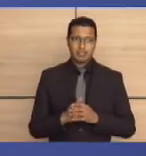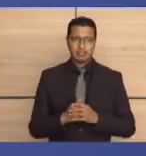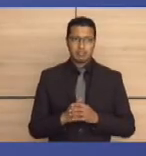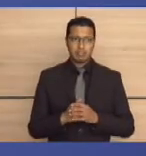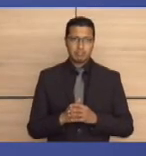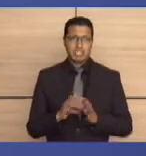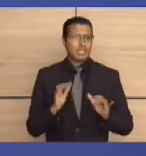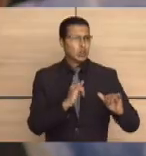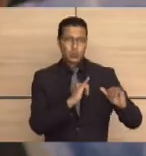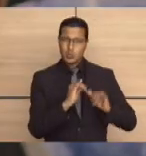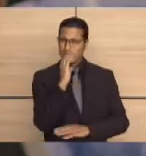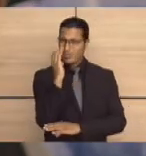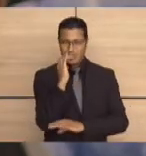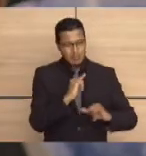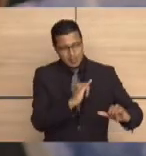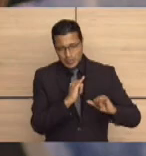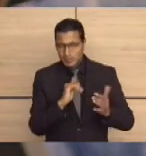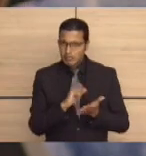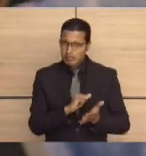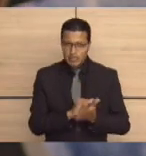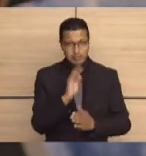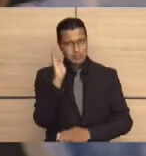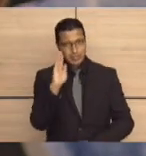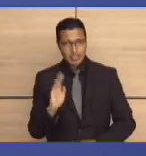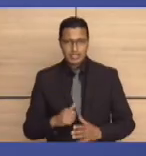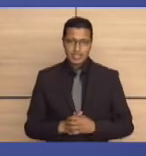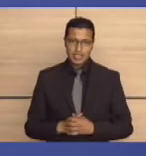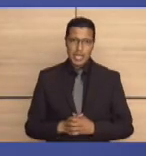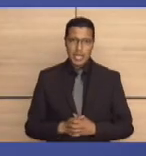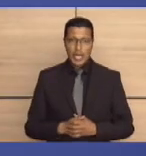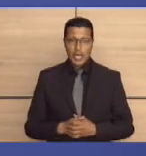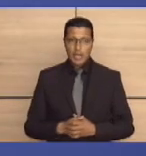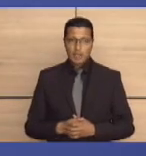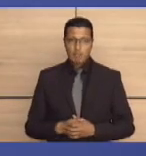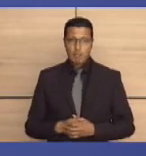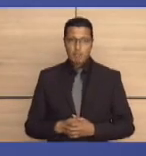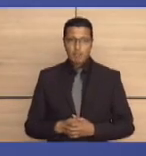es como nosotros. ¿Como, ¿no?, de este lado? Sí, sí, sí. O sea,